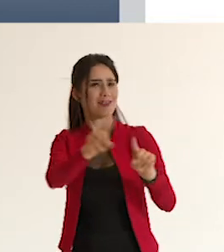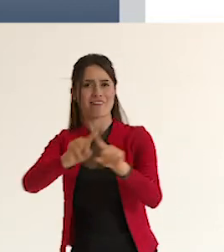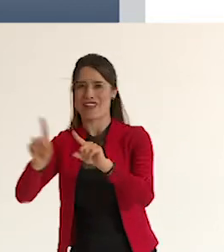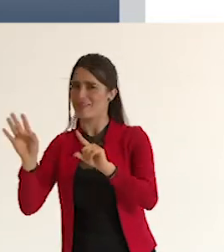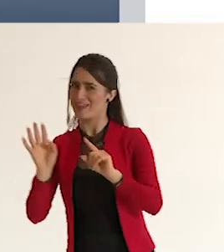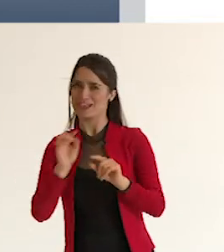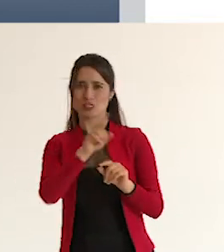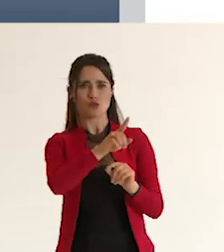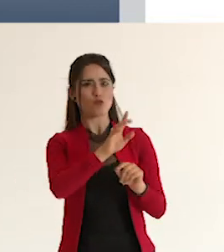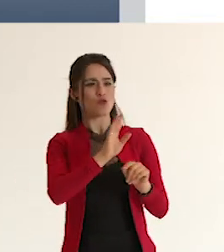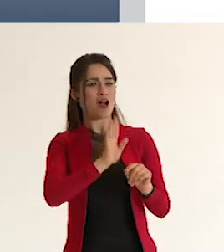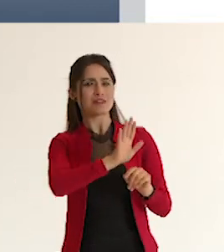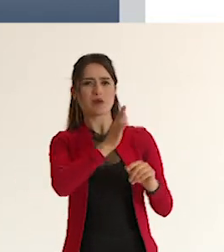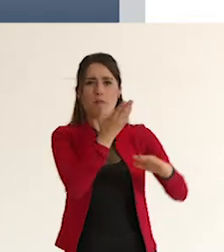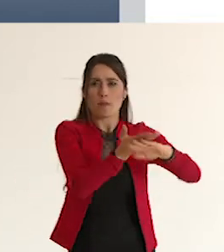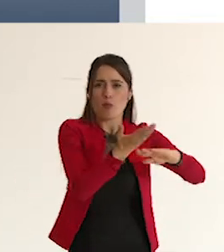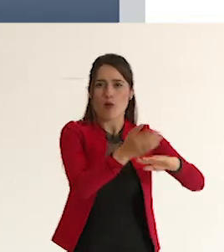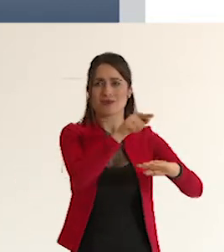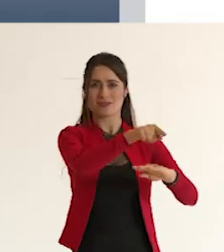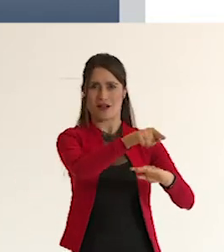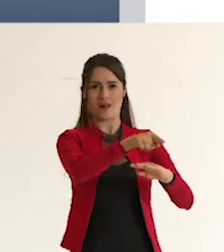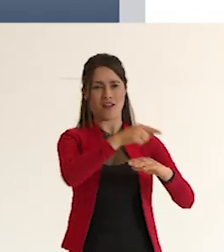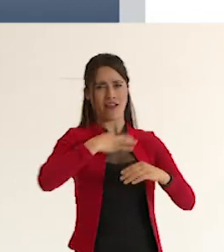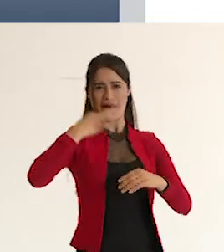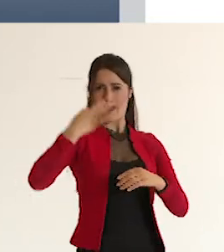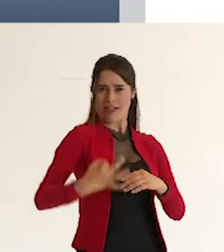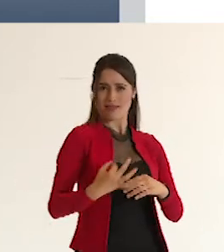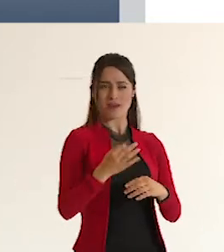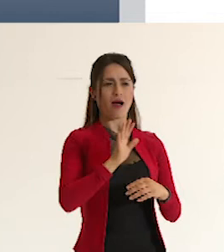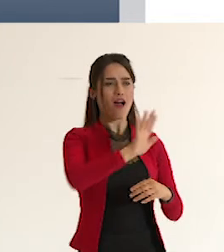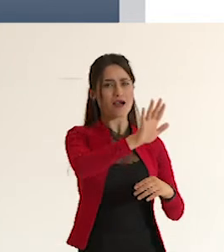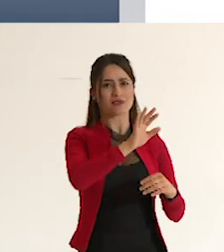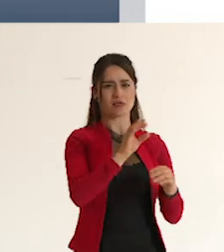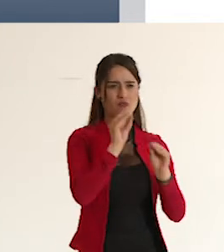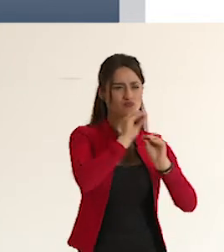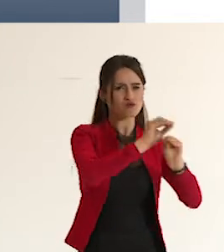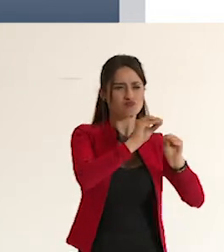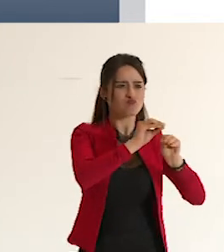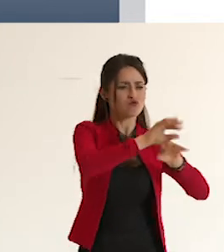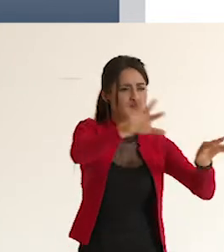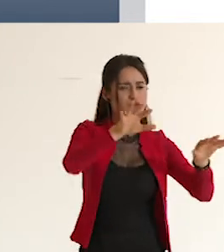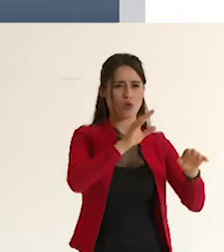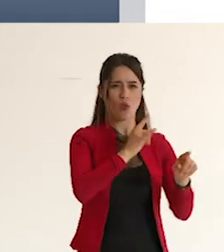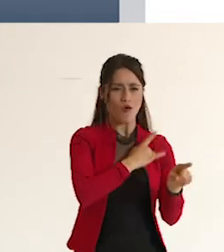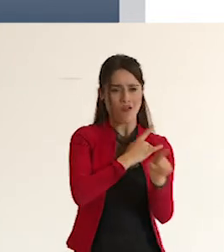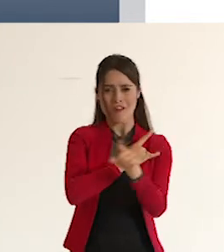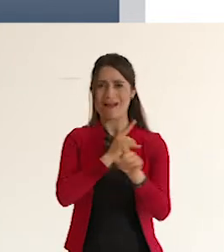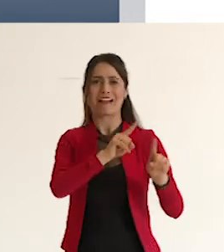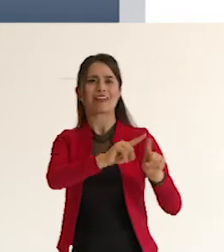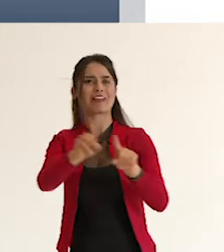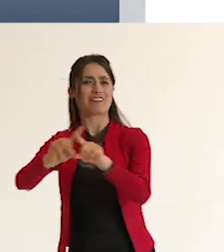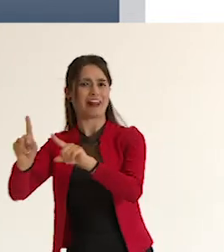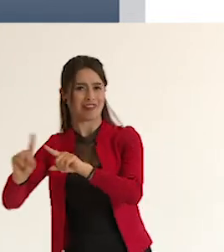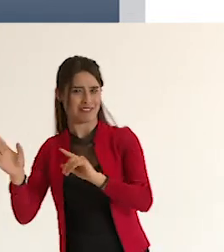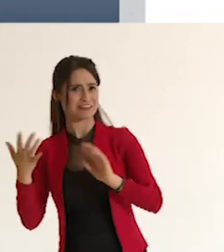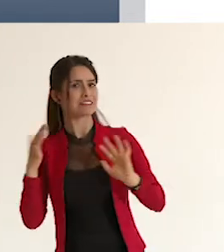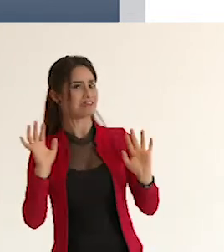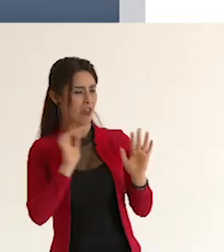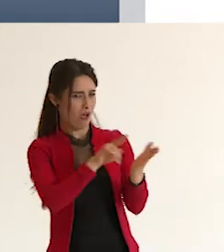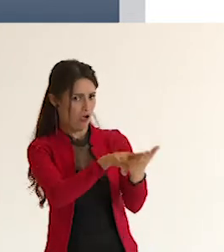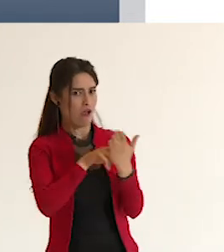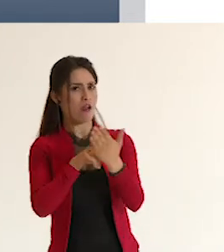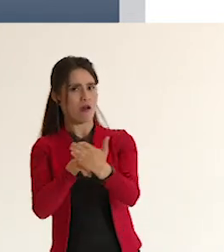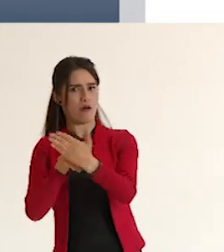manejarlo y eso es parte digamos de lo que nosotros queremos tratar de recoger que lo que lo que formulemos para evaluar sea